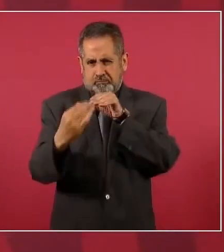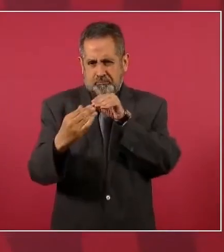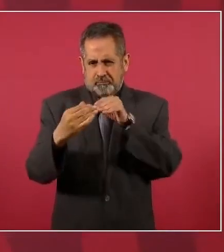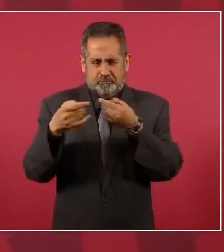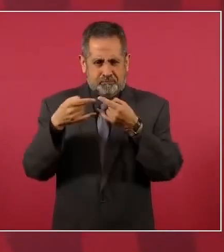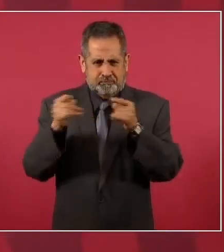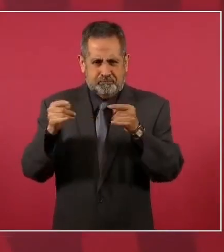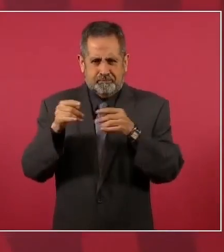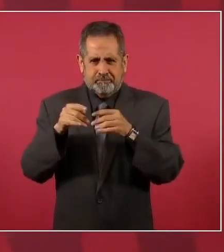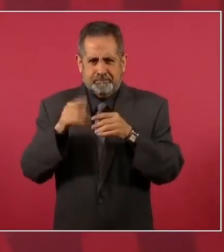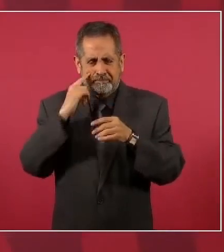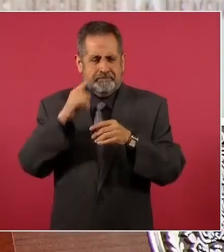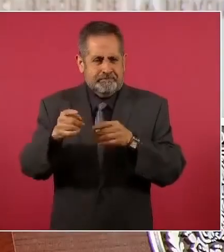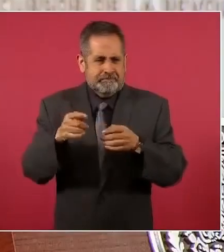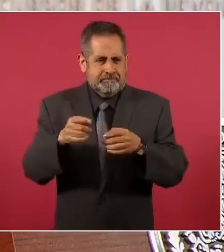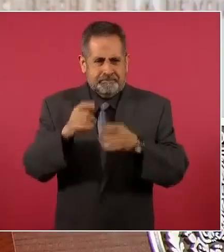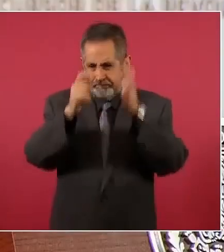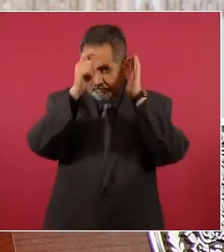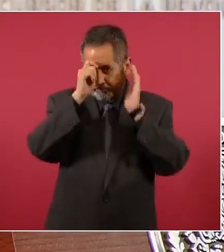con él, que